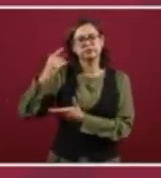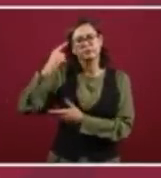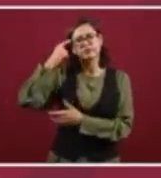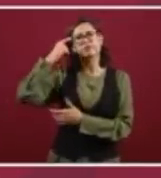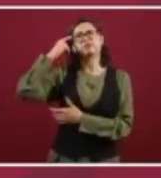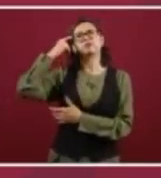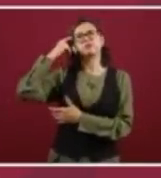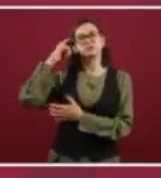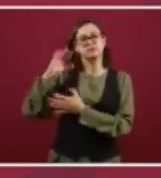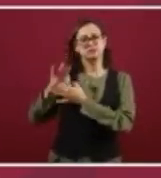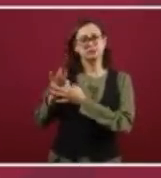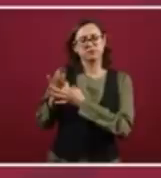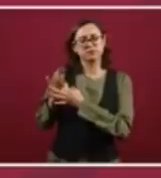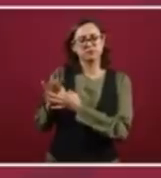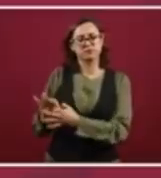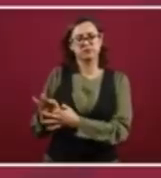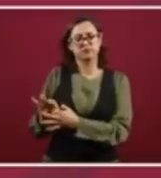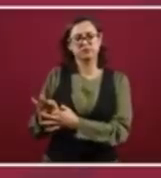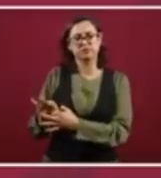las comunidades,